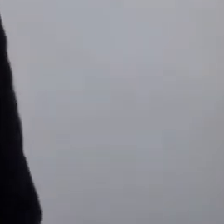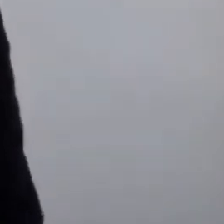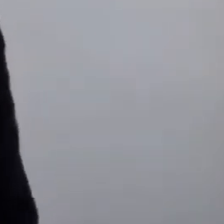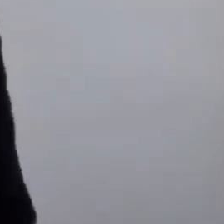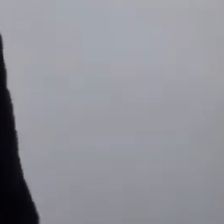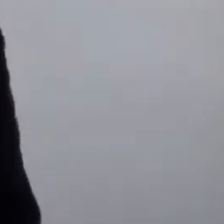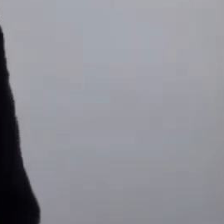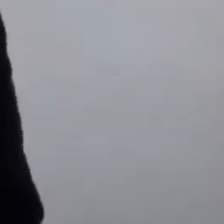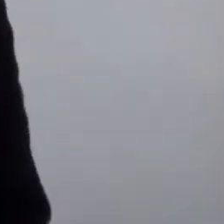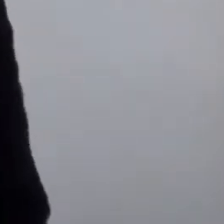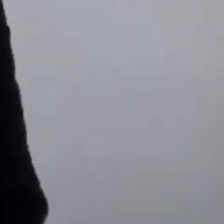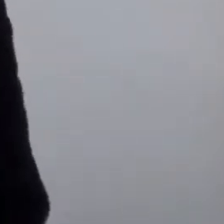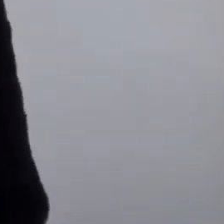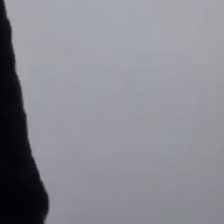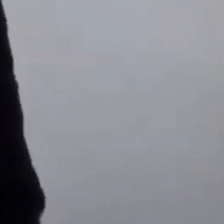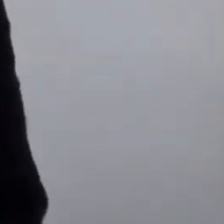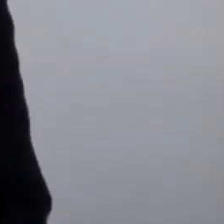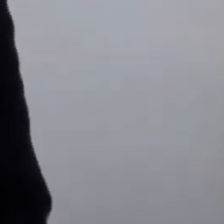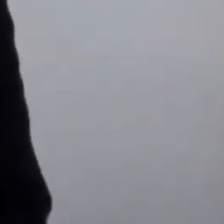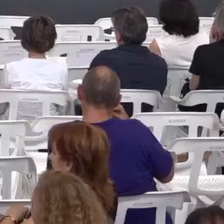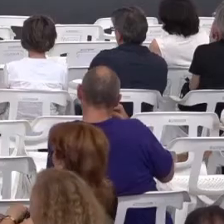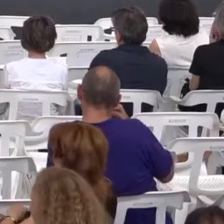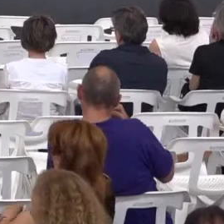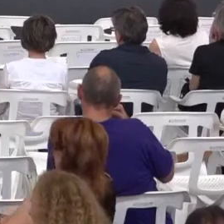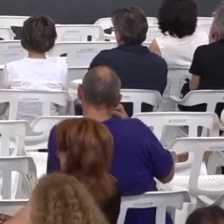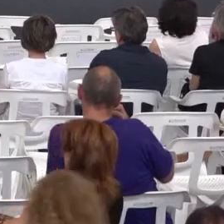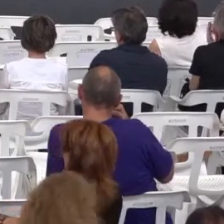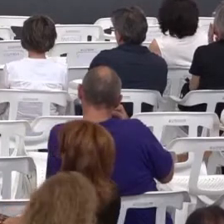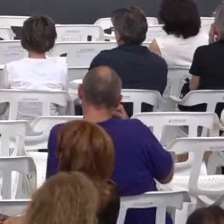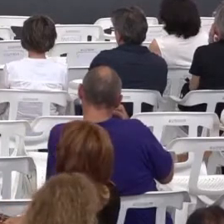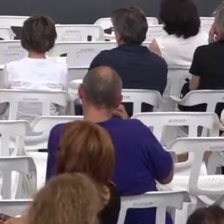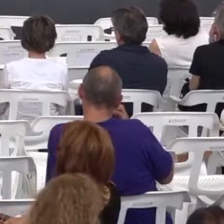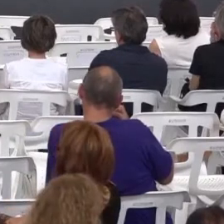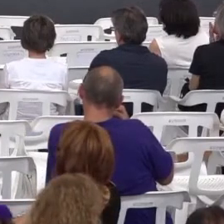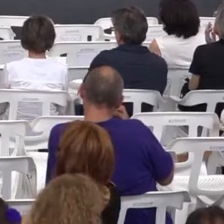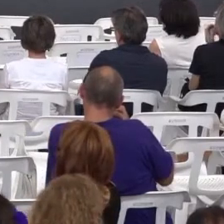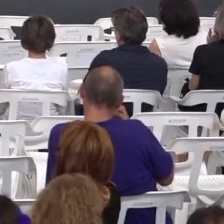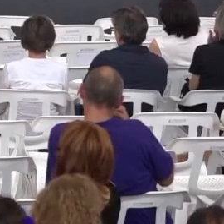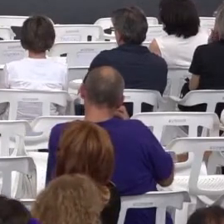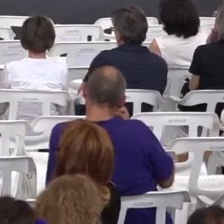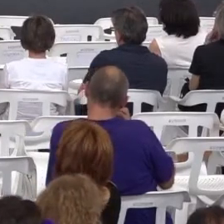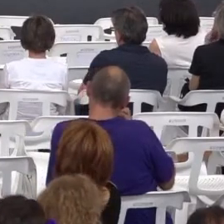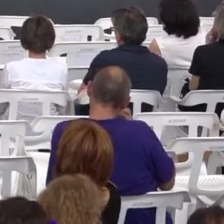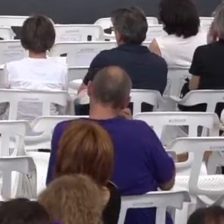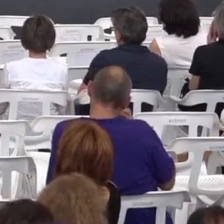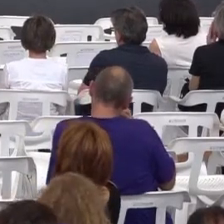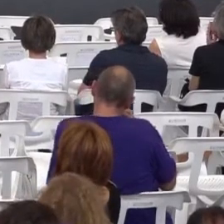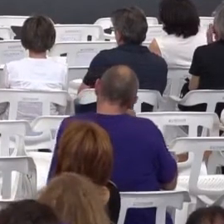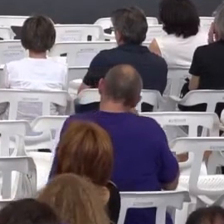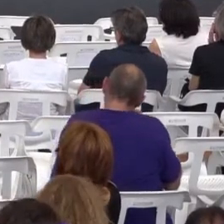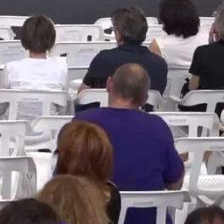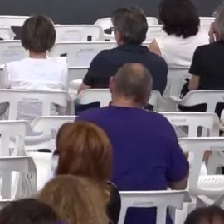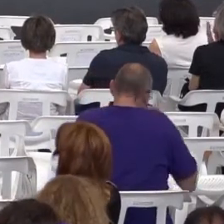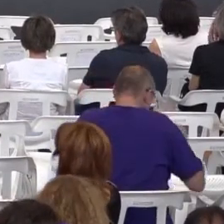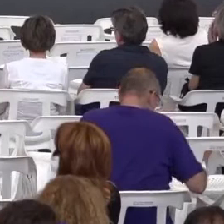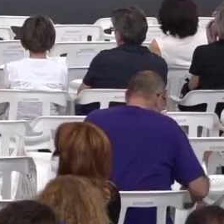Hola, buenas tardes. Soc de poble, sí, soy de pueblo. Nascut en Sant Joan d'Alacant, Sant Joaner. Soc de